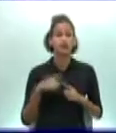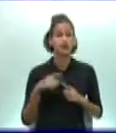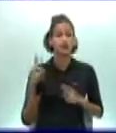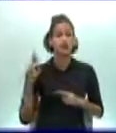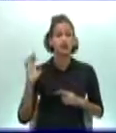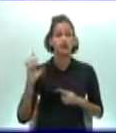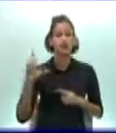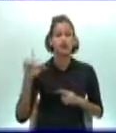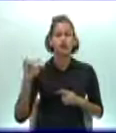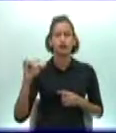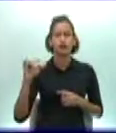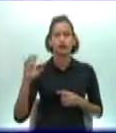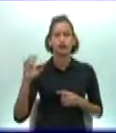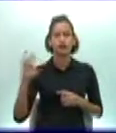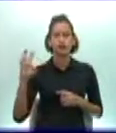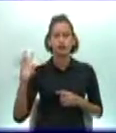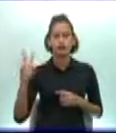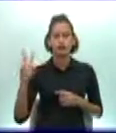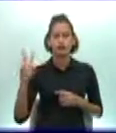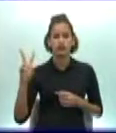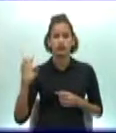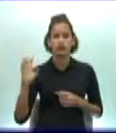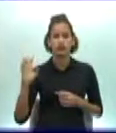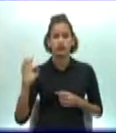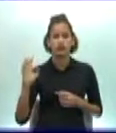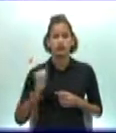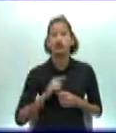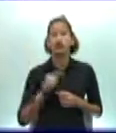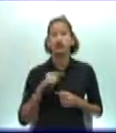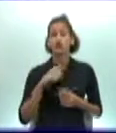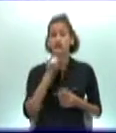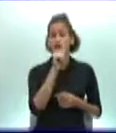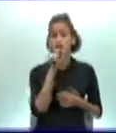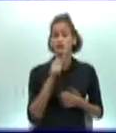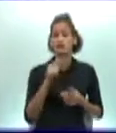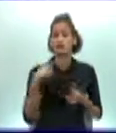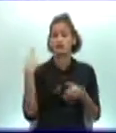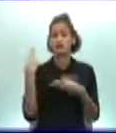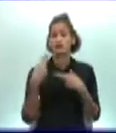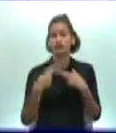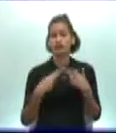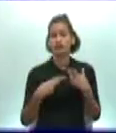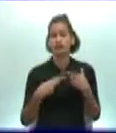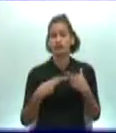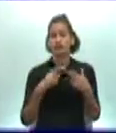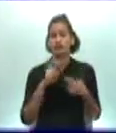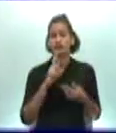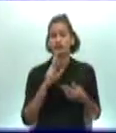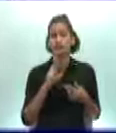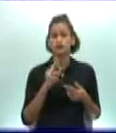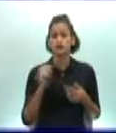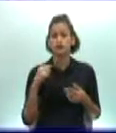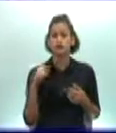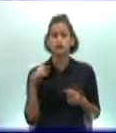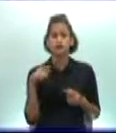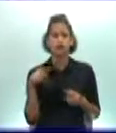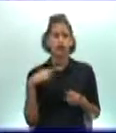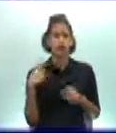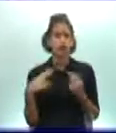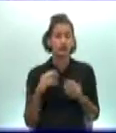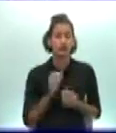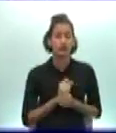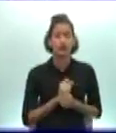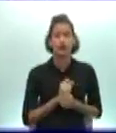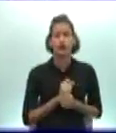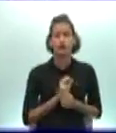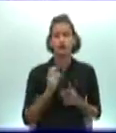las responderán si realizan la actividad independiente que les presento a continuación utilizando el